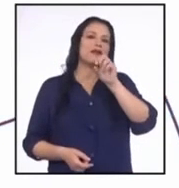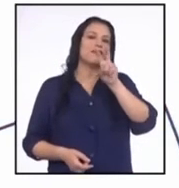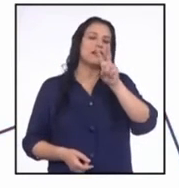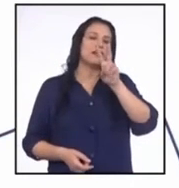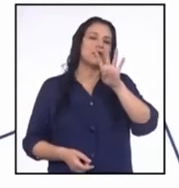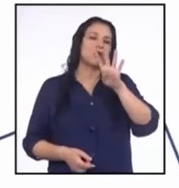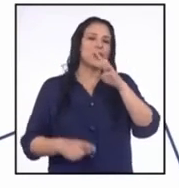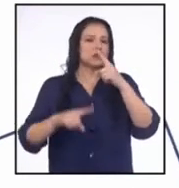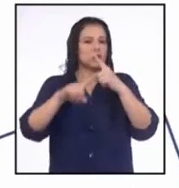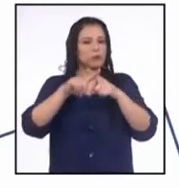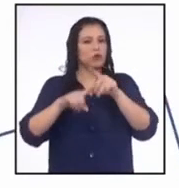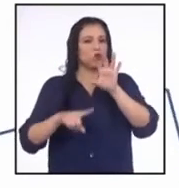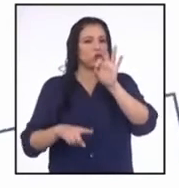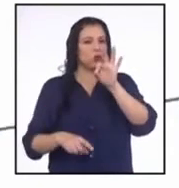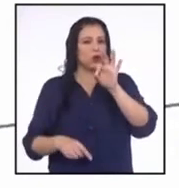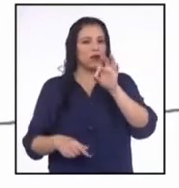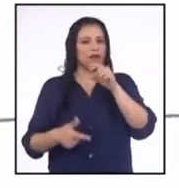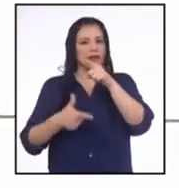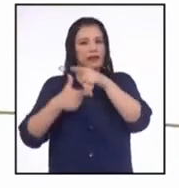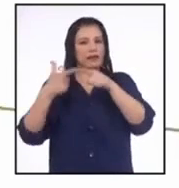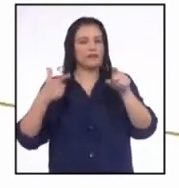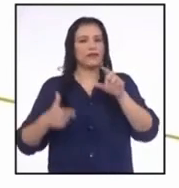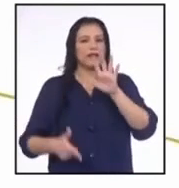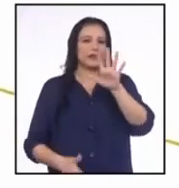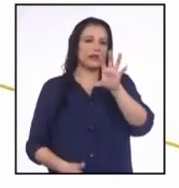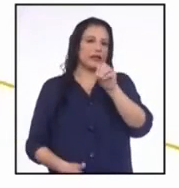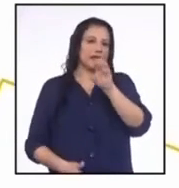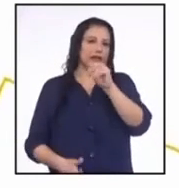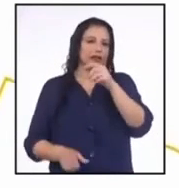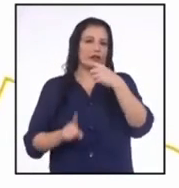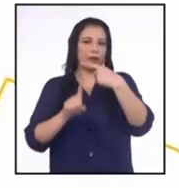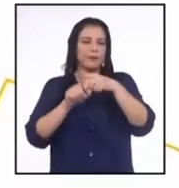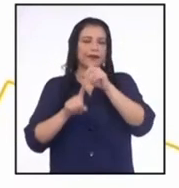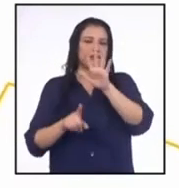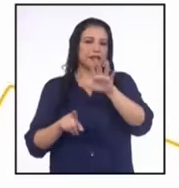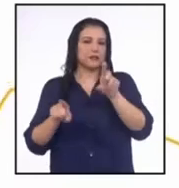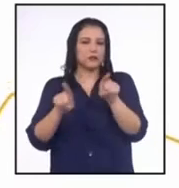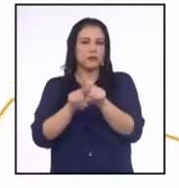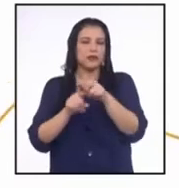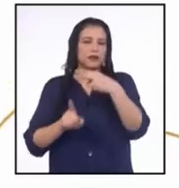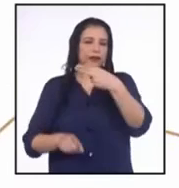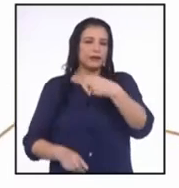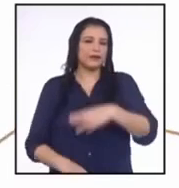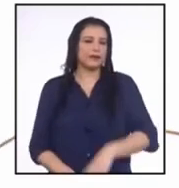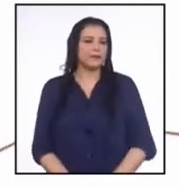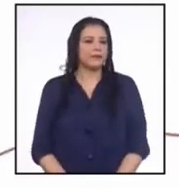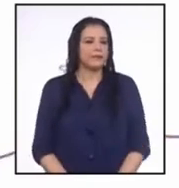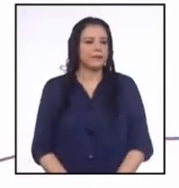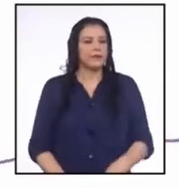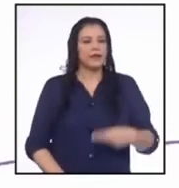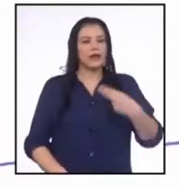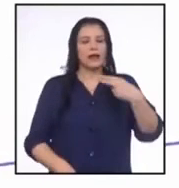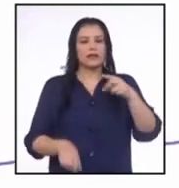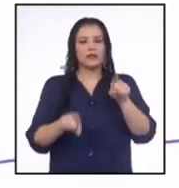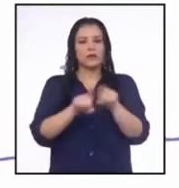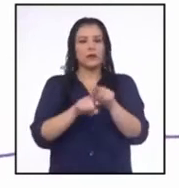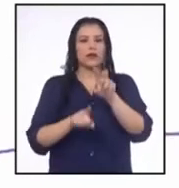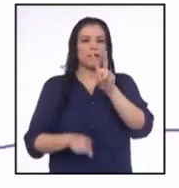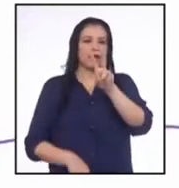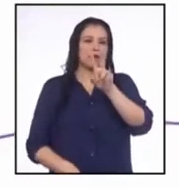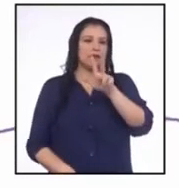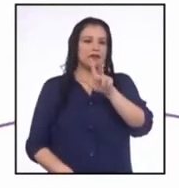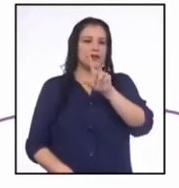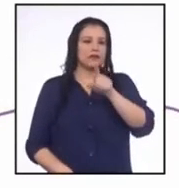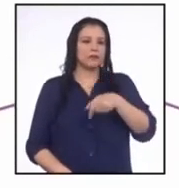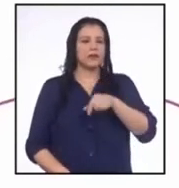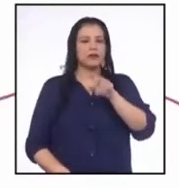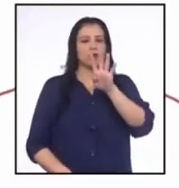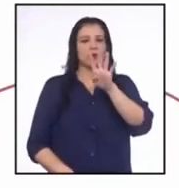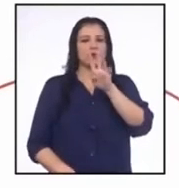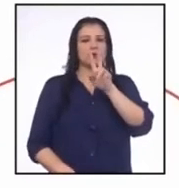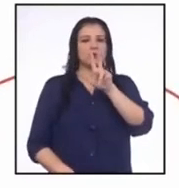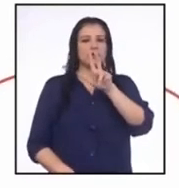por 9 entre 500 más 5, igual a h. h es igual a